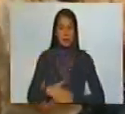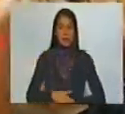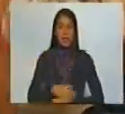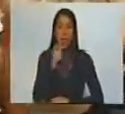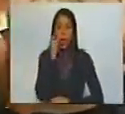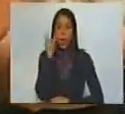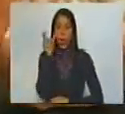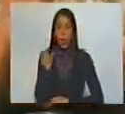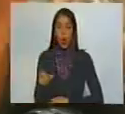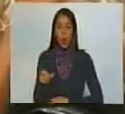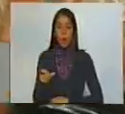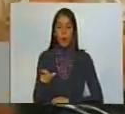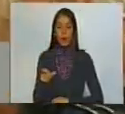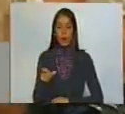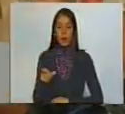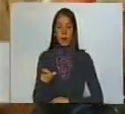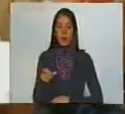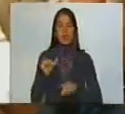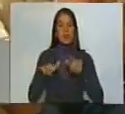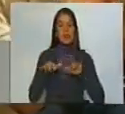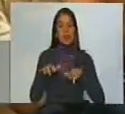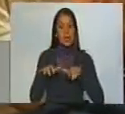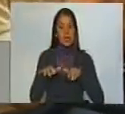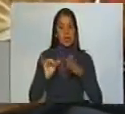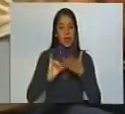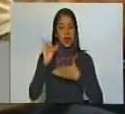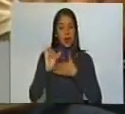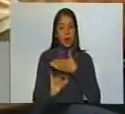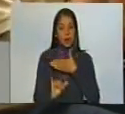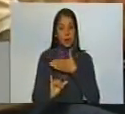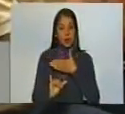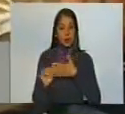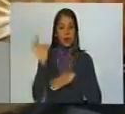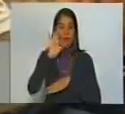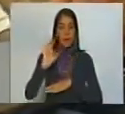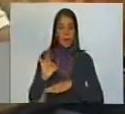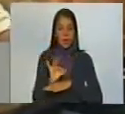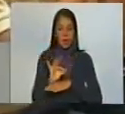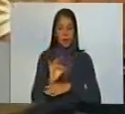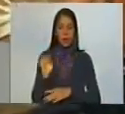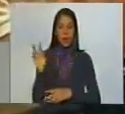Ciudadano Isaías Guerrero, secretario de Proyectos de la FEBEM.